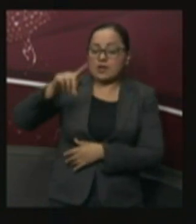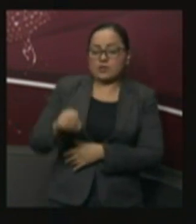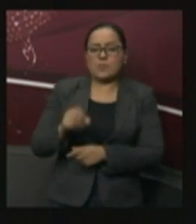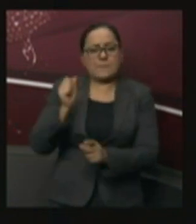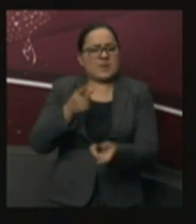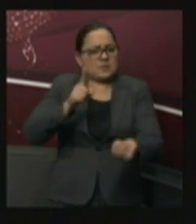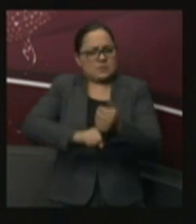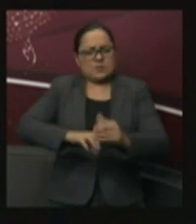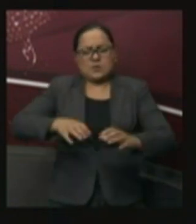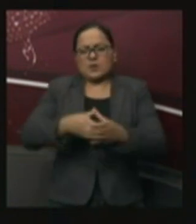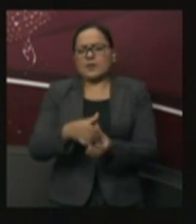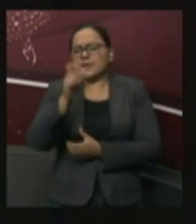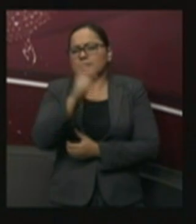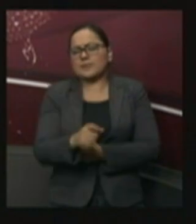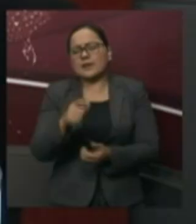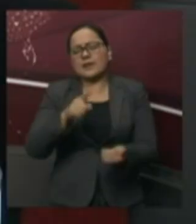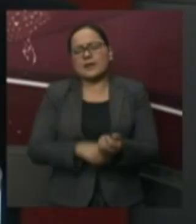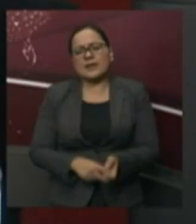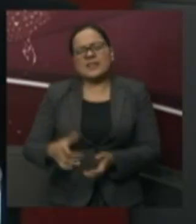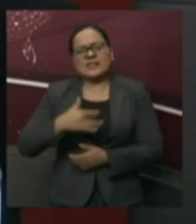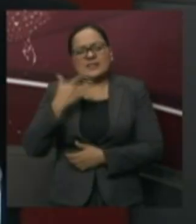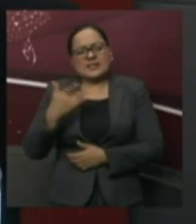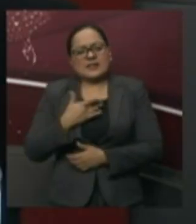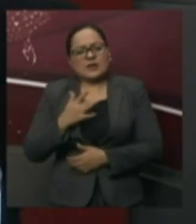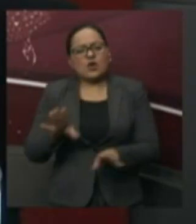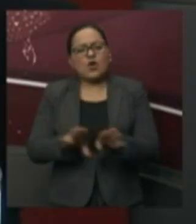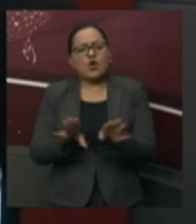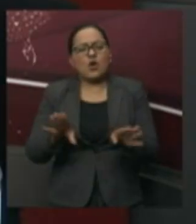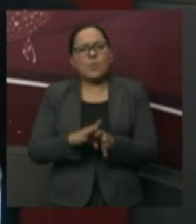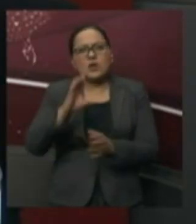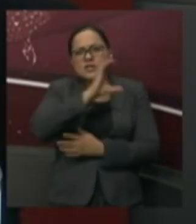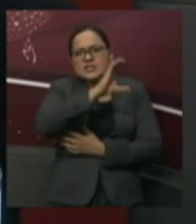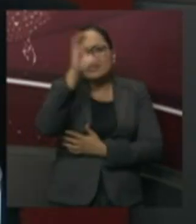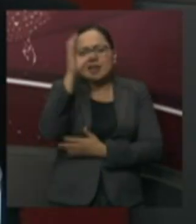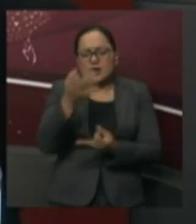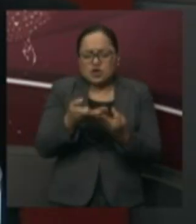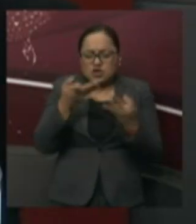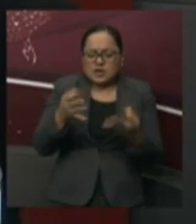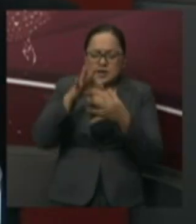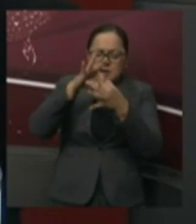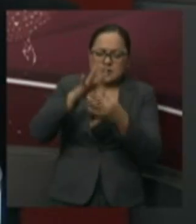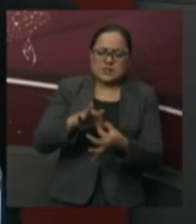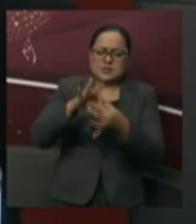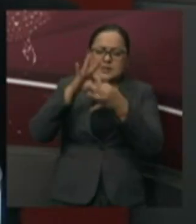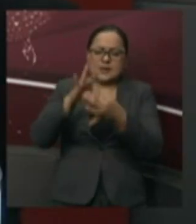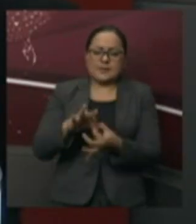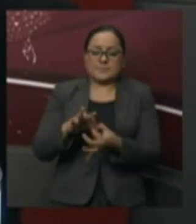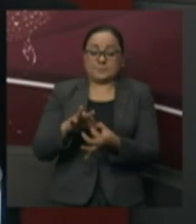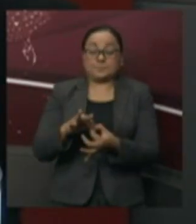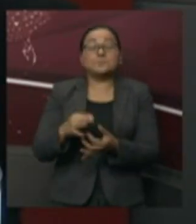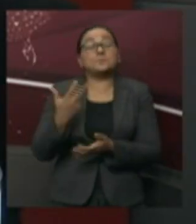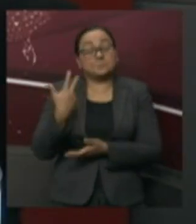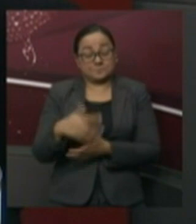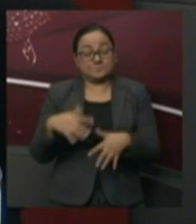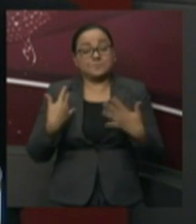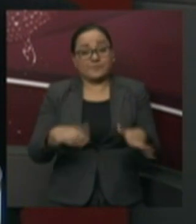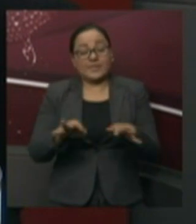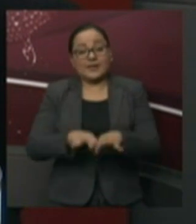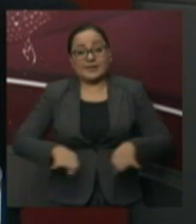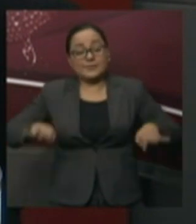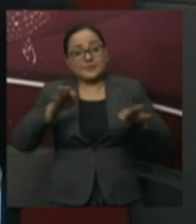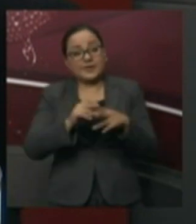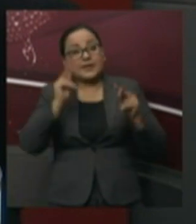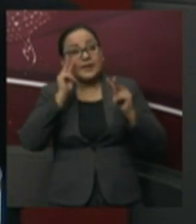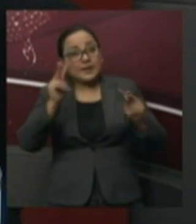consideraciones del emblema místico, las nupcias del cielo y de la tierra, pero también lo que encontramos en este